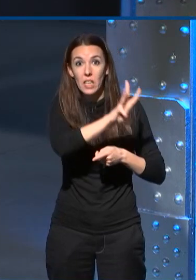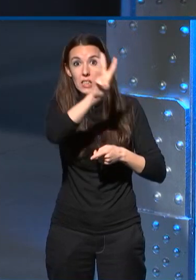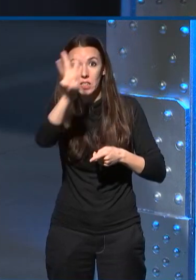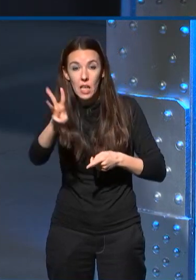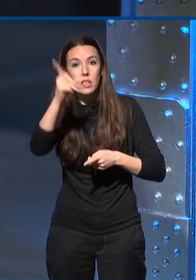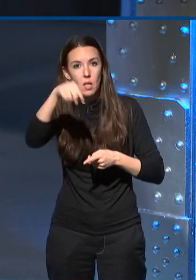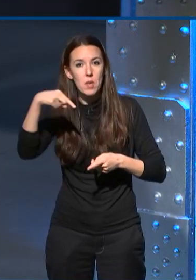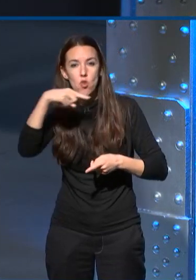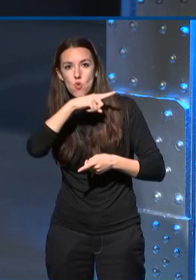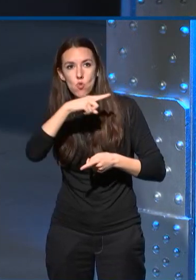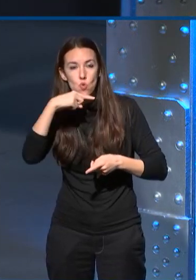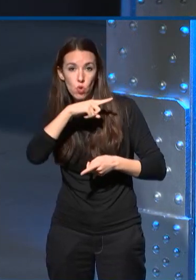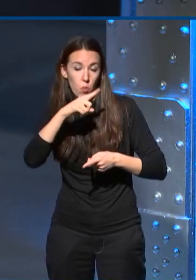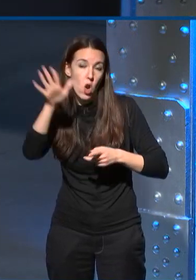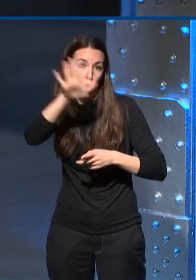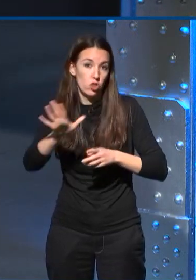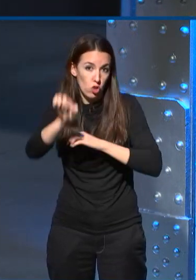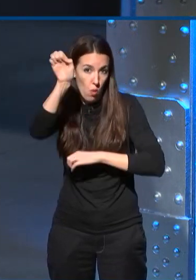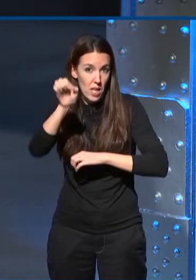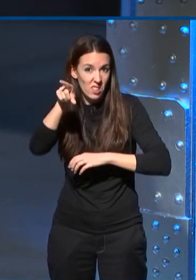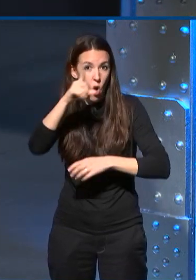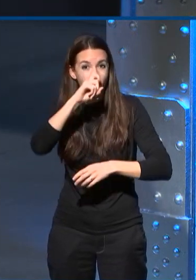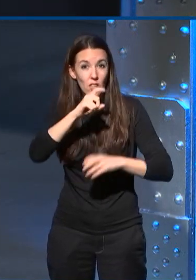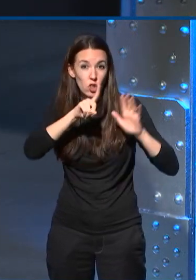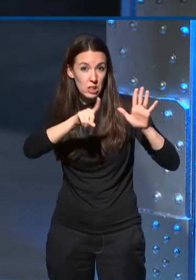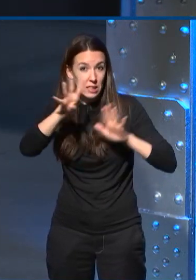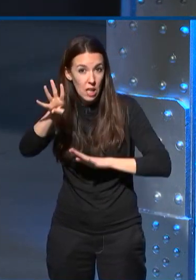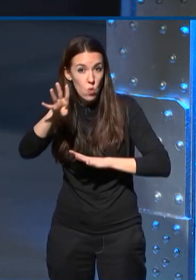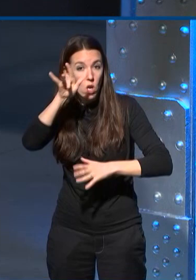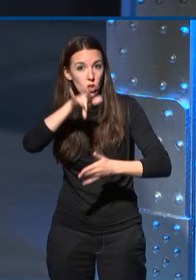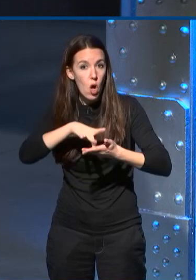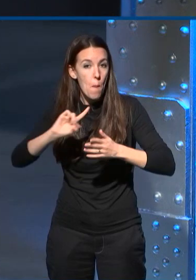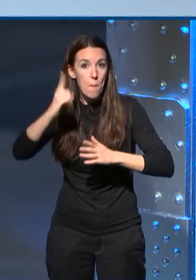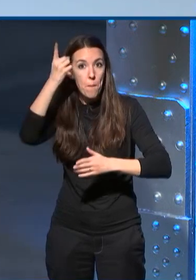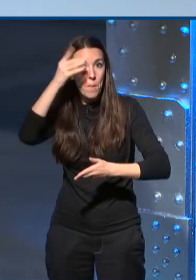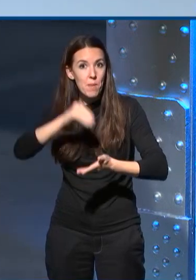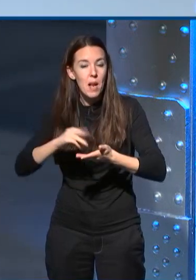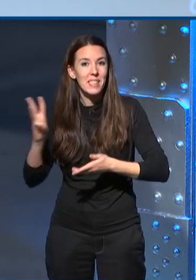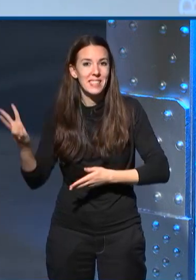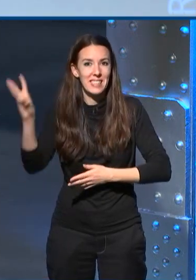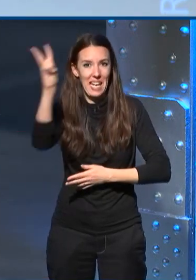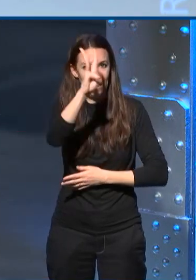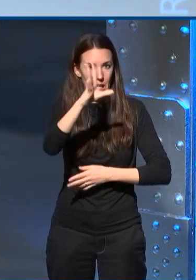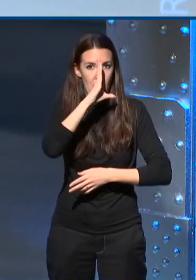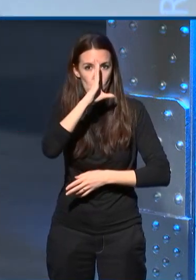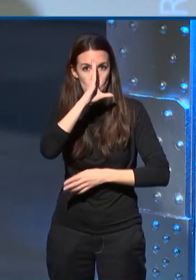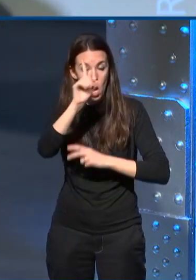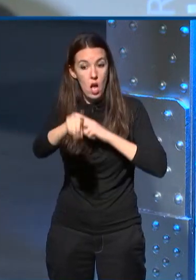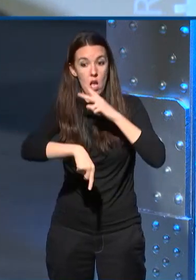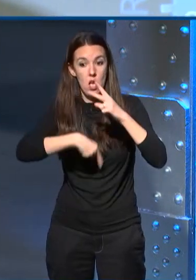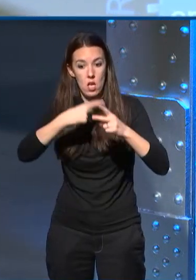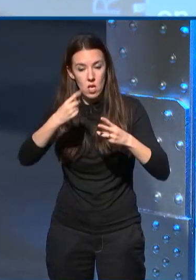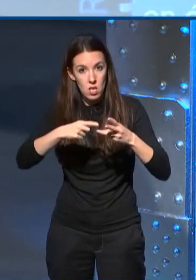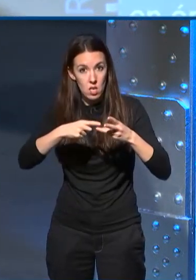los soviéticos, los que en el año 64 llevaron por primera vez 3 astronautas. El siguiente paso